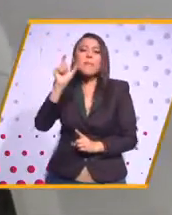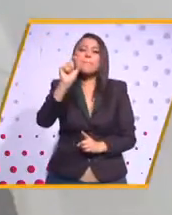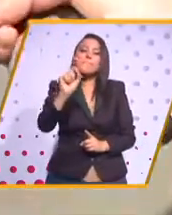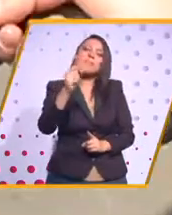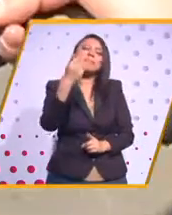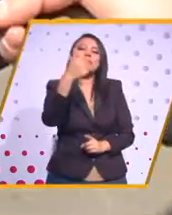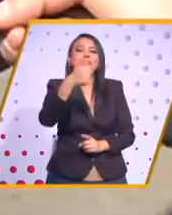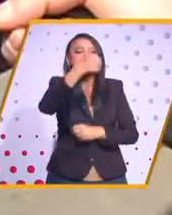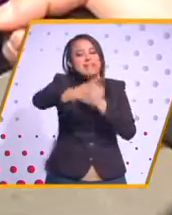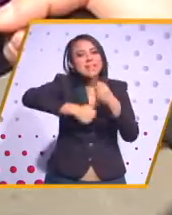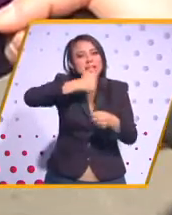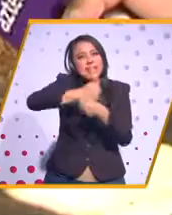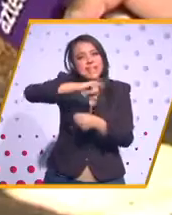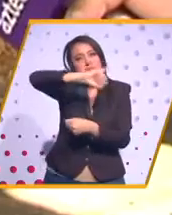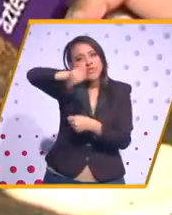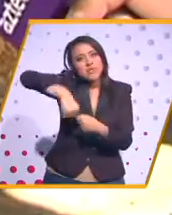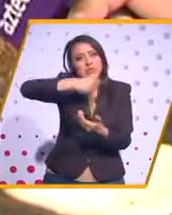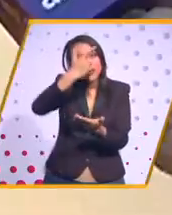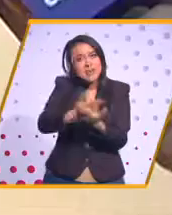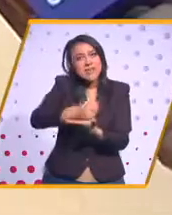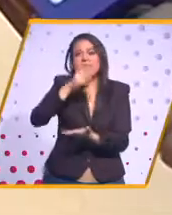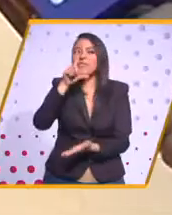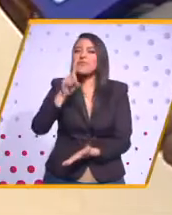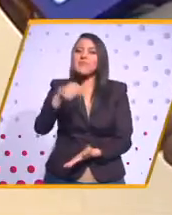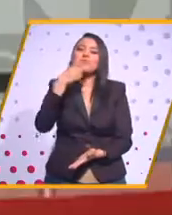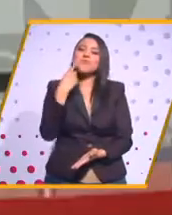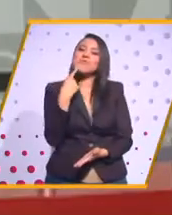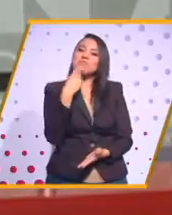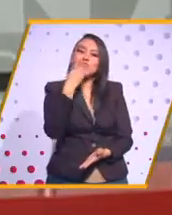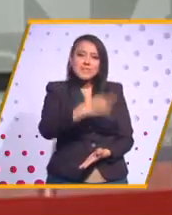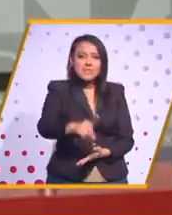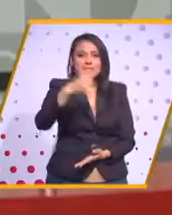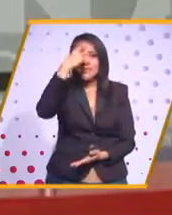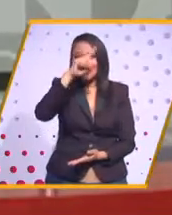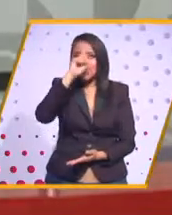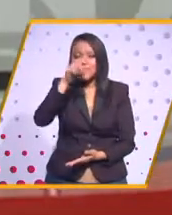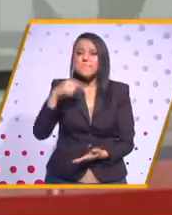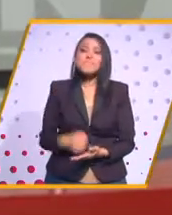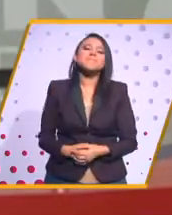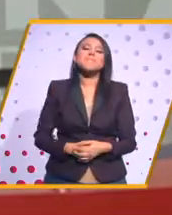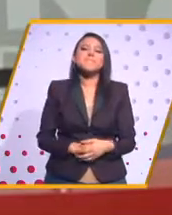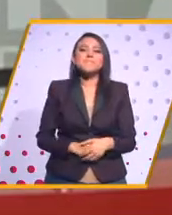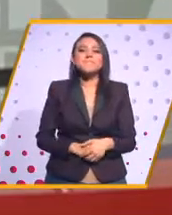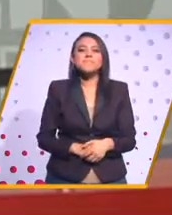de ayudar. Como dice el señor Jorge Garralda, no se deje, no se deje. Enhorabuena, Jorge